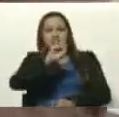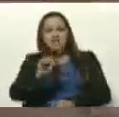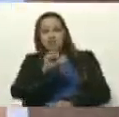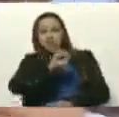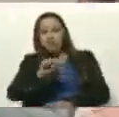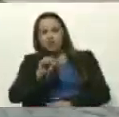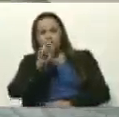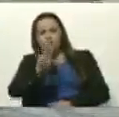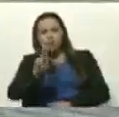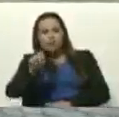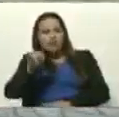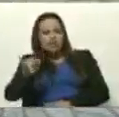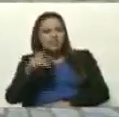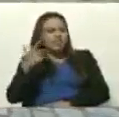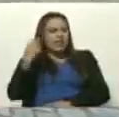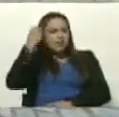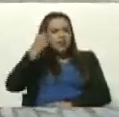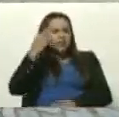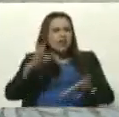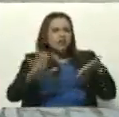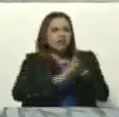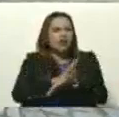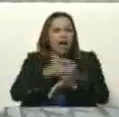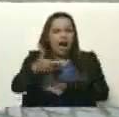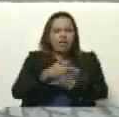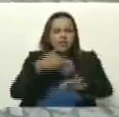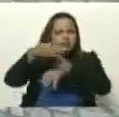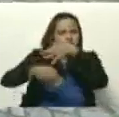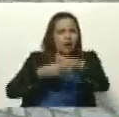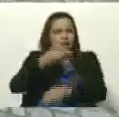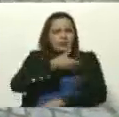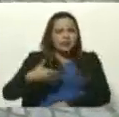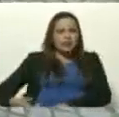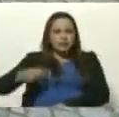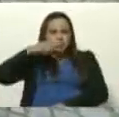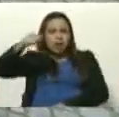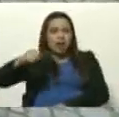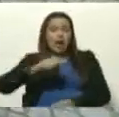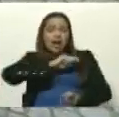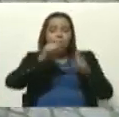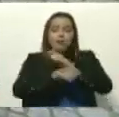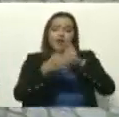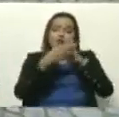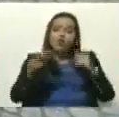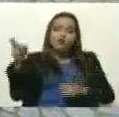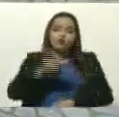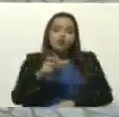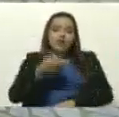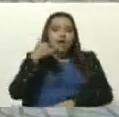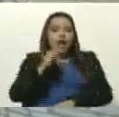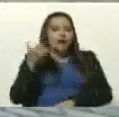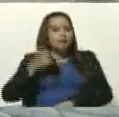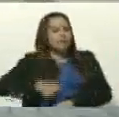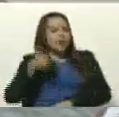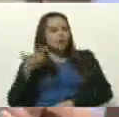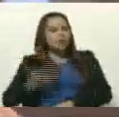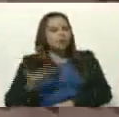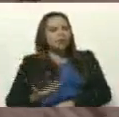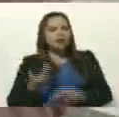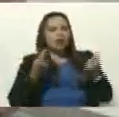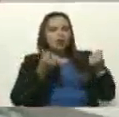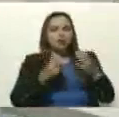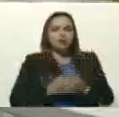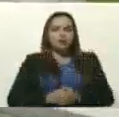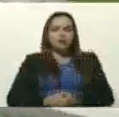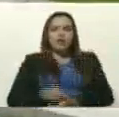recientemente por el presidente de la republica hay que cambiar todo lo que sea necesario ser cambiado y hay que darle prioridad la economía bueno